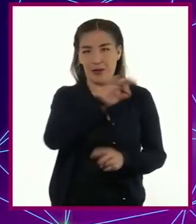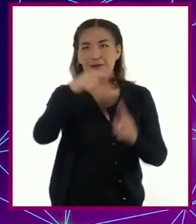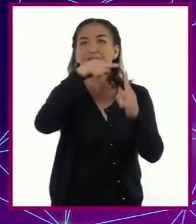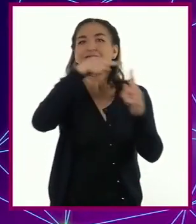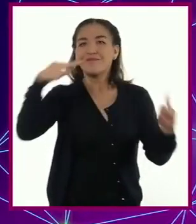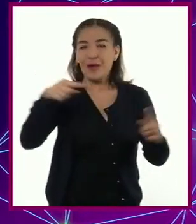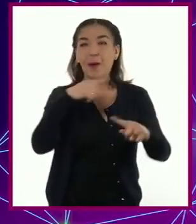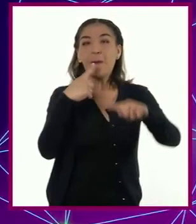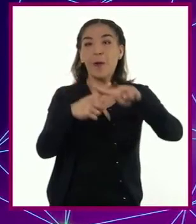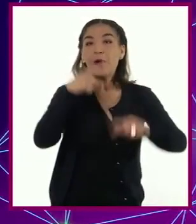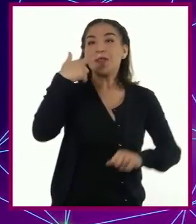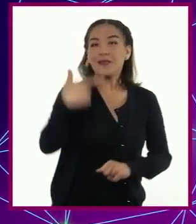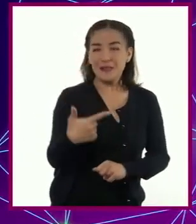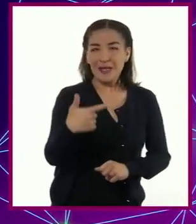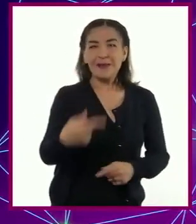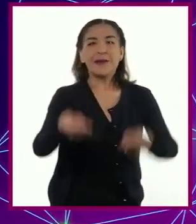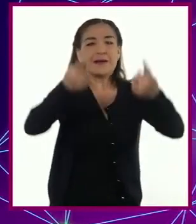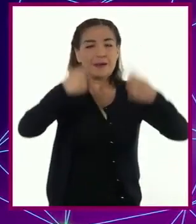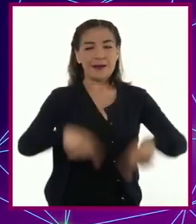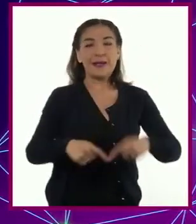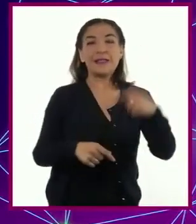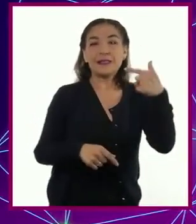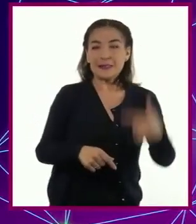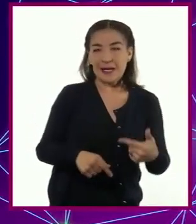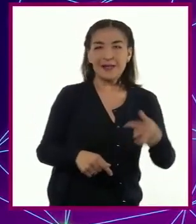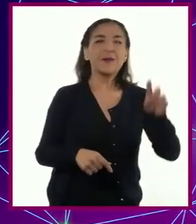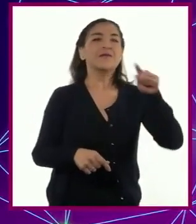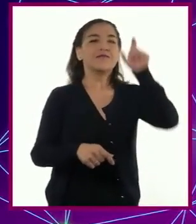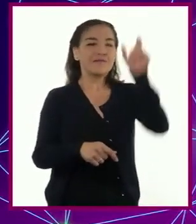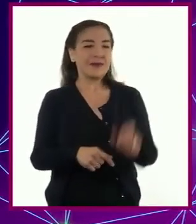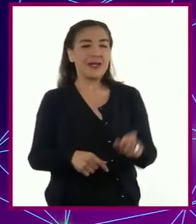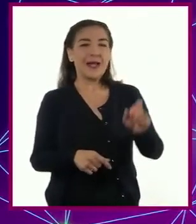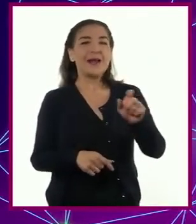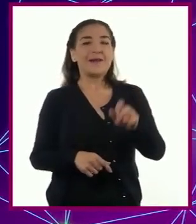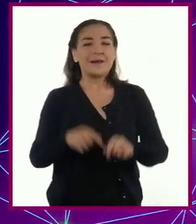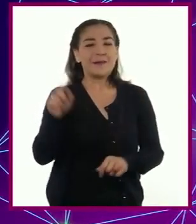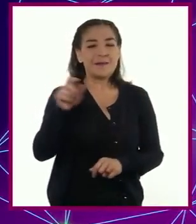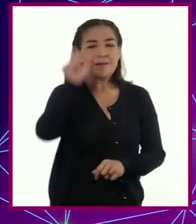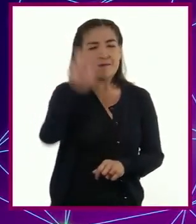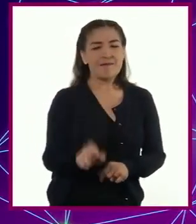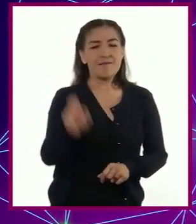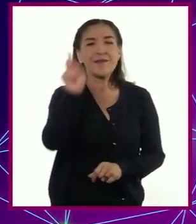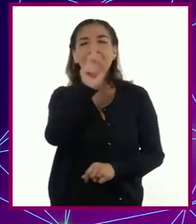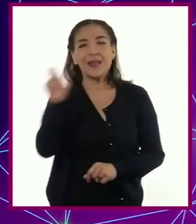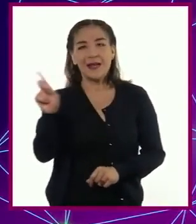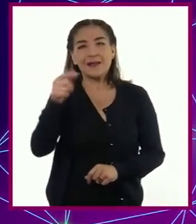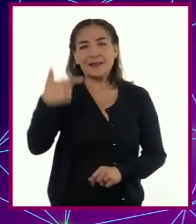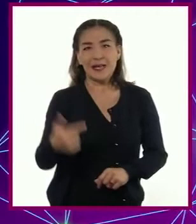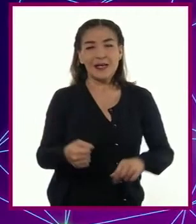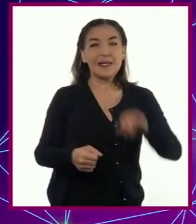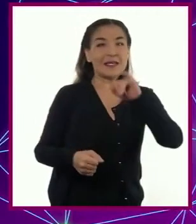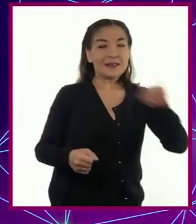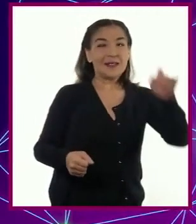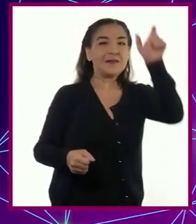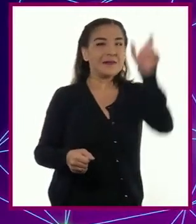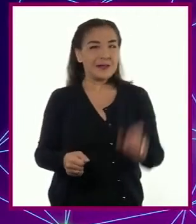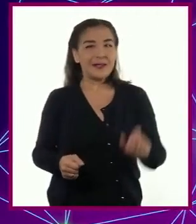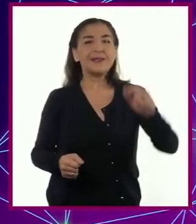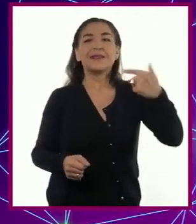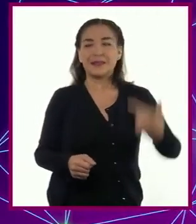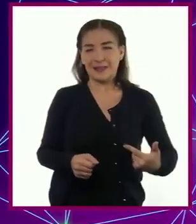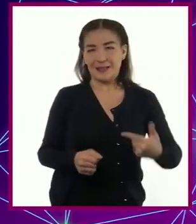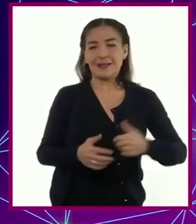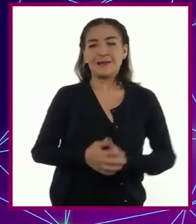divisible por 7, se escribe 7 del lado derecho y el 7 del lado izquierdo.